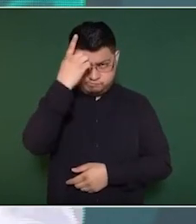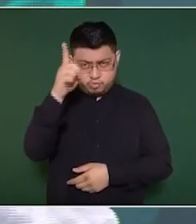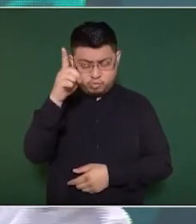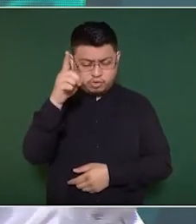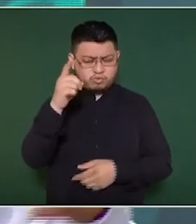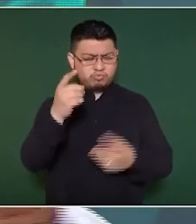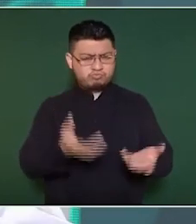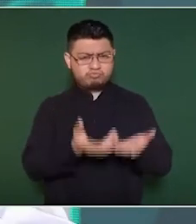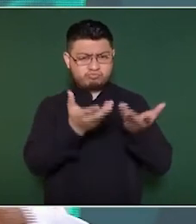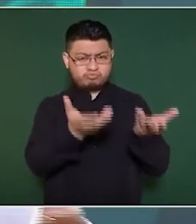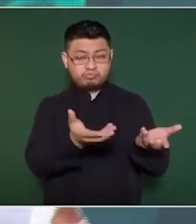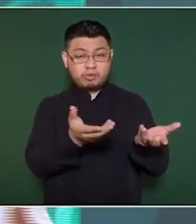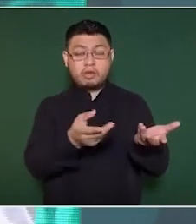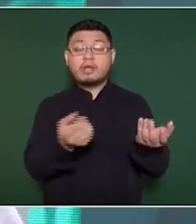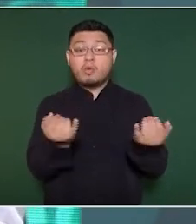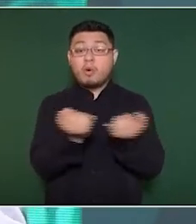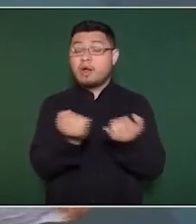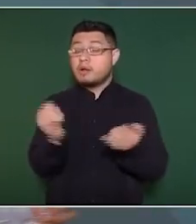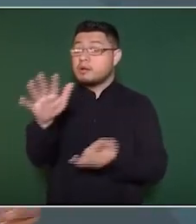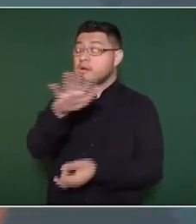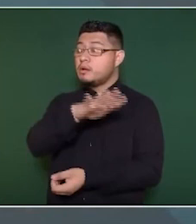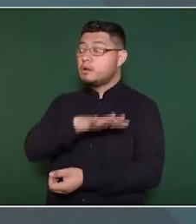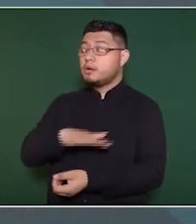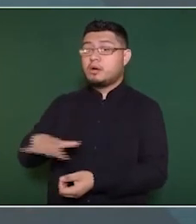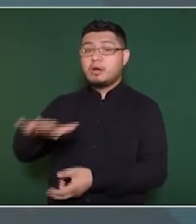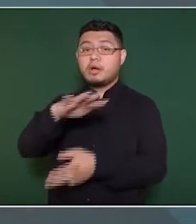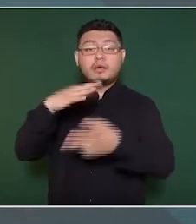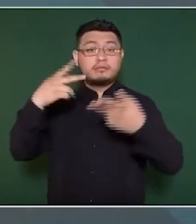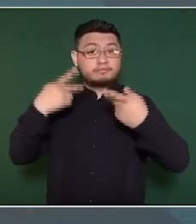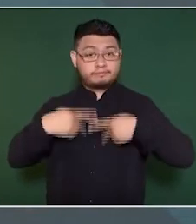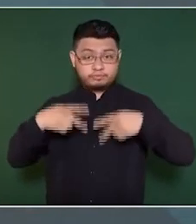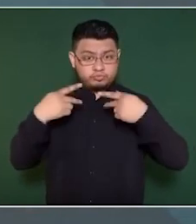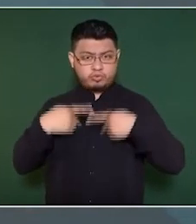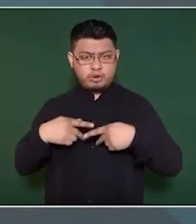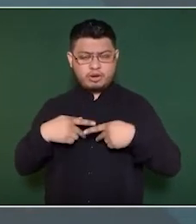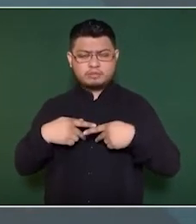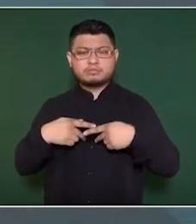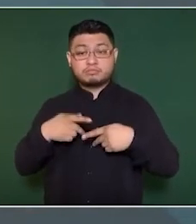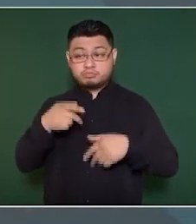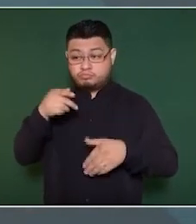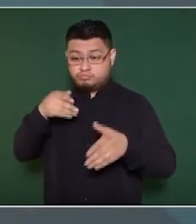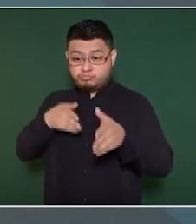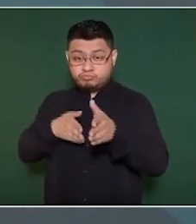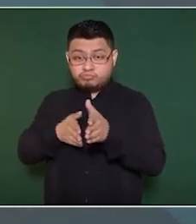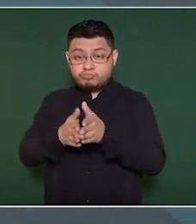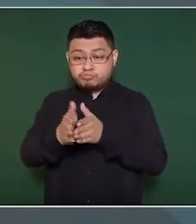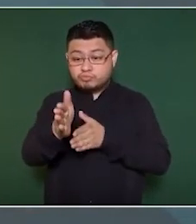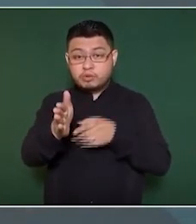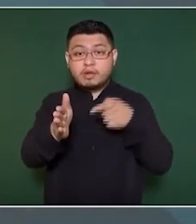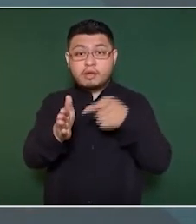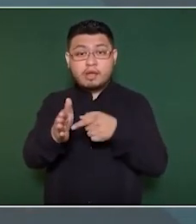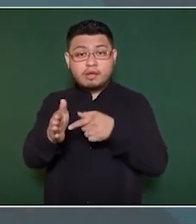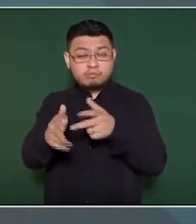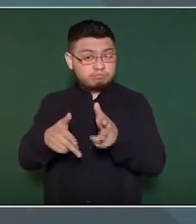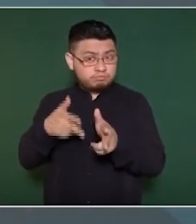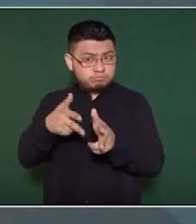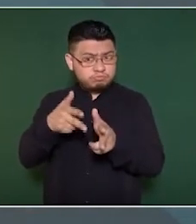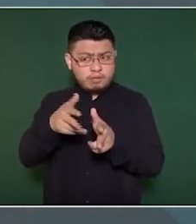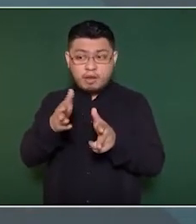a la población en general, por donde pasa el tren, que nos ayudaron mucho.